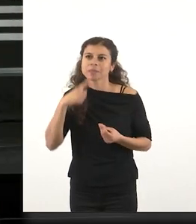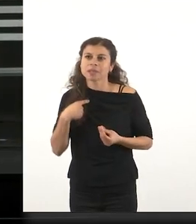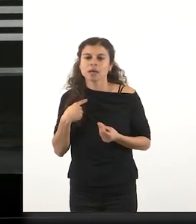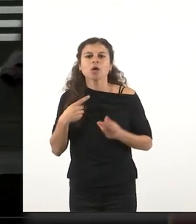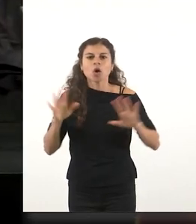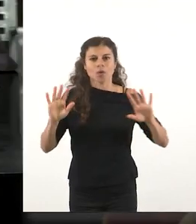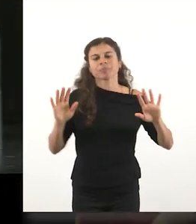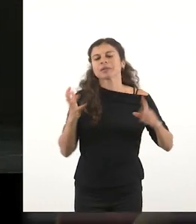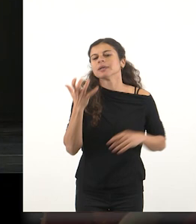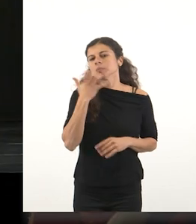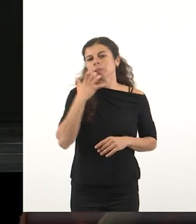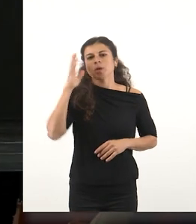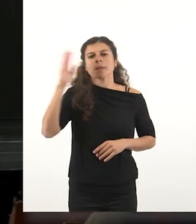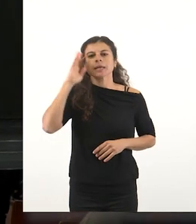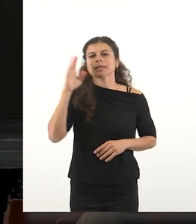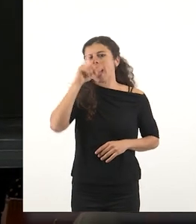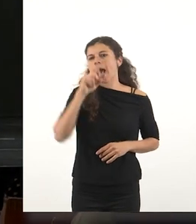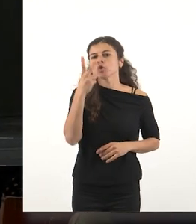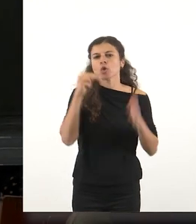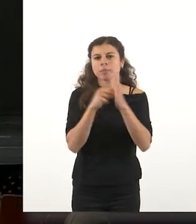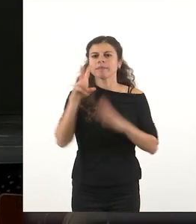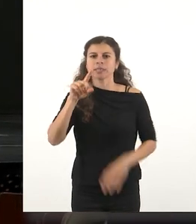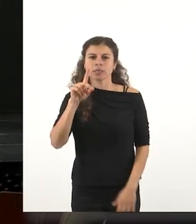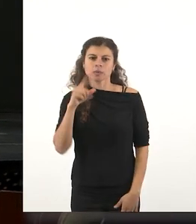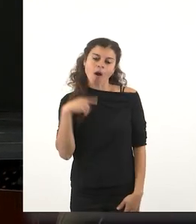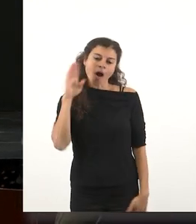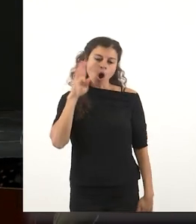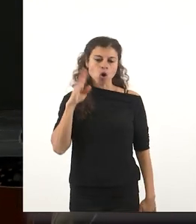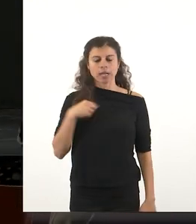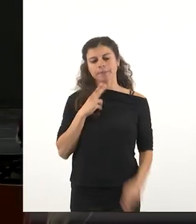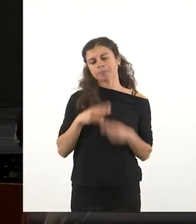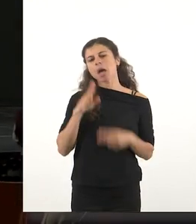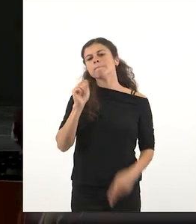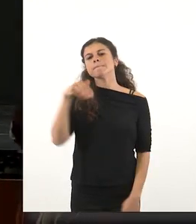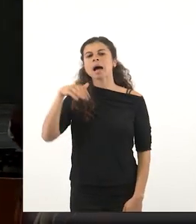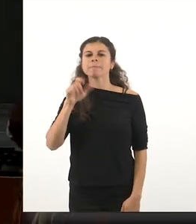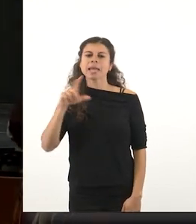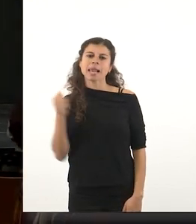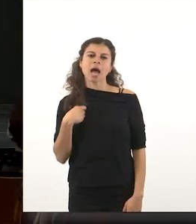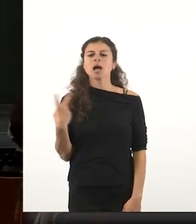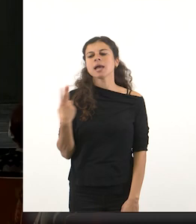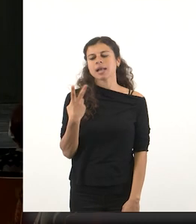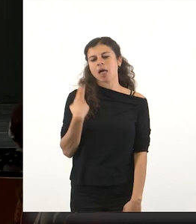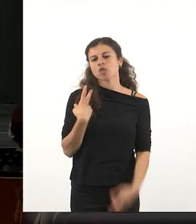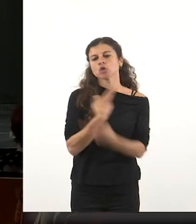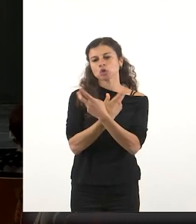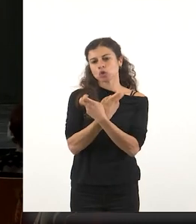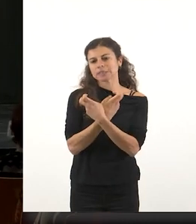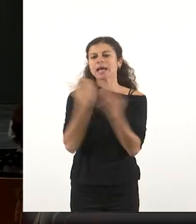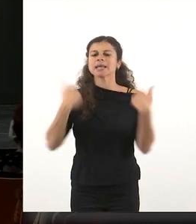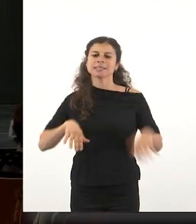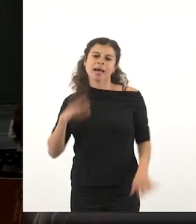en el 2021, diría, hola, soy Pamela, tuve una relación tóxica de la cual me he desintoxicado, por tanto no hay monólogo. Muchas gracias por